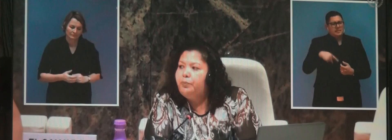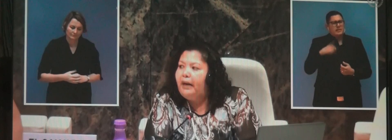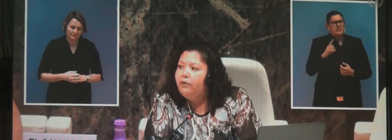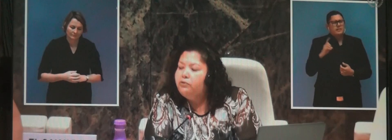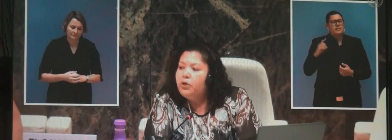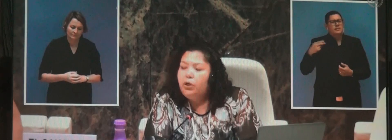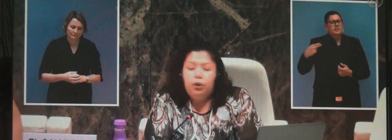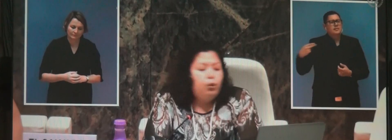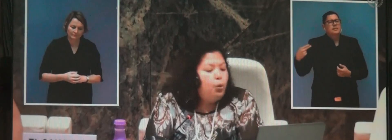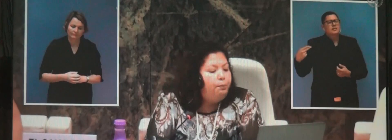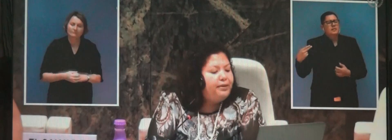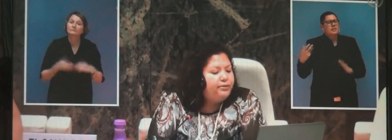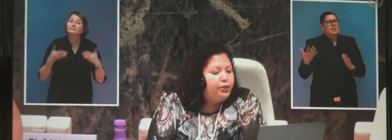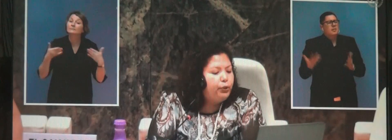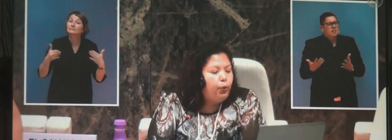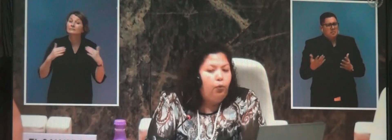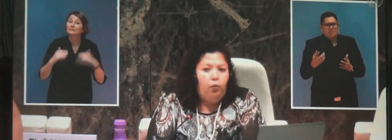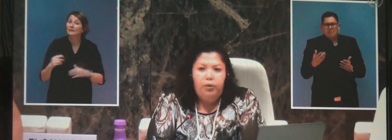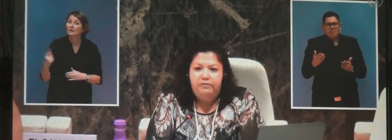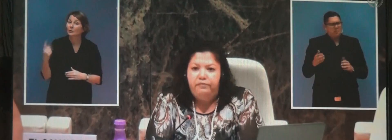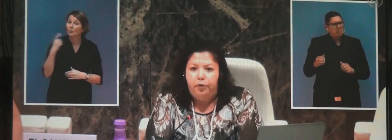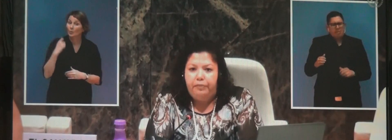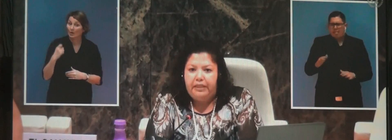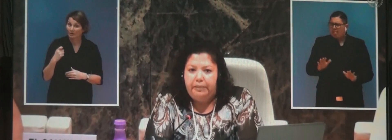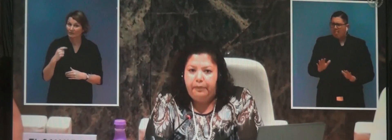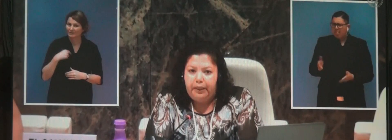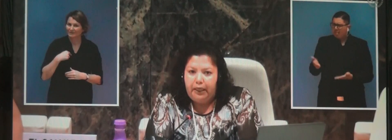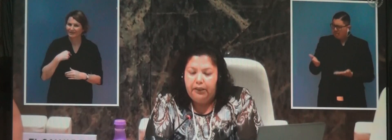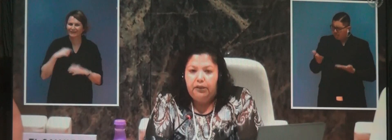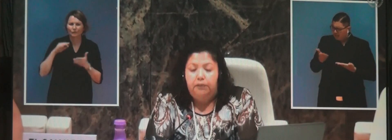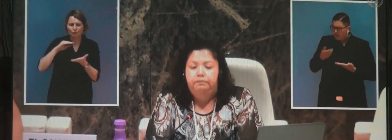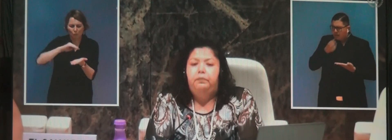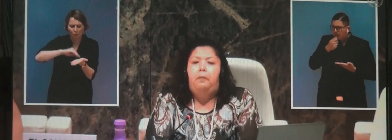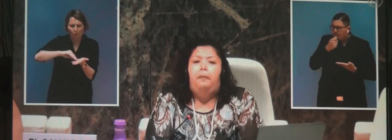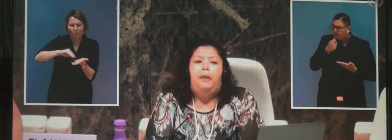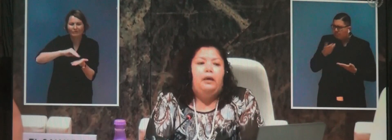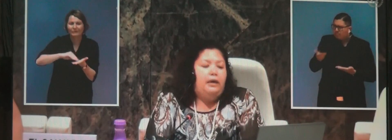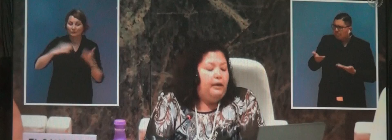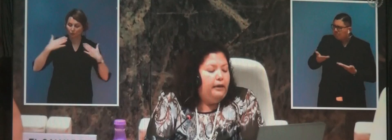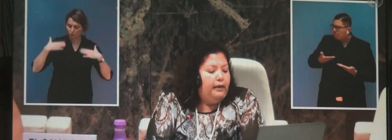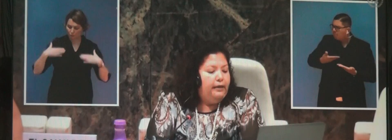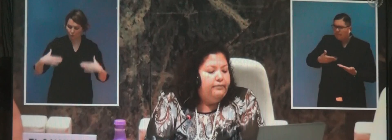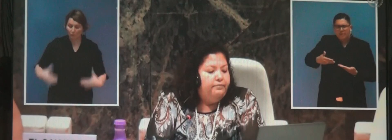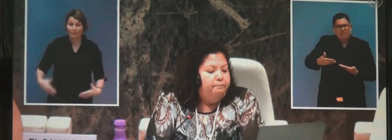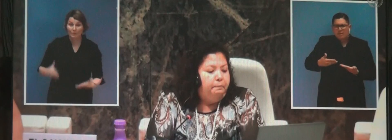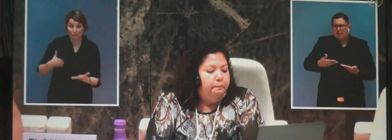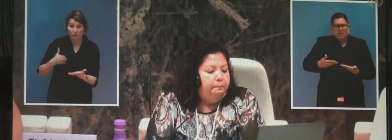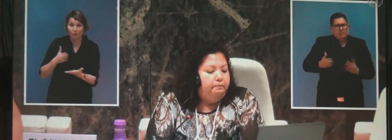Derechos Humanos no presentó un informe independiente.